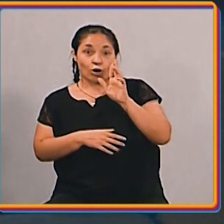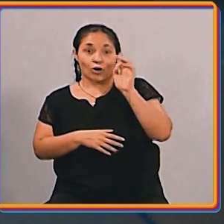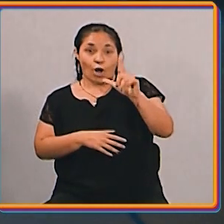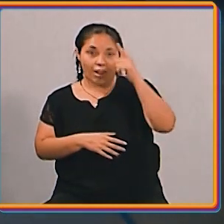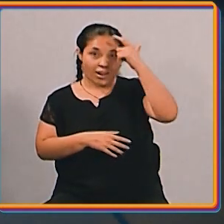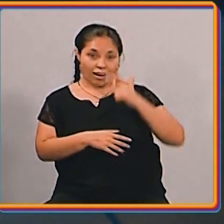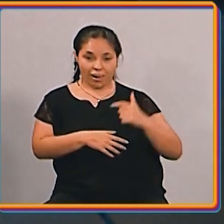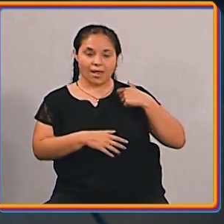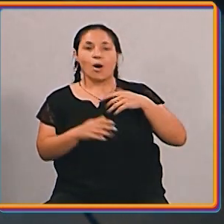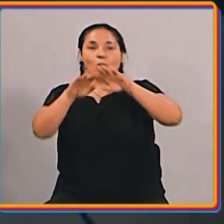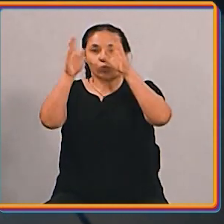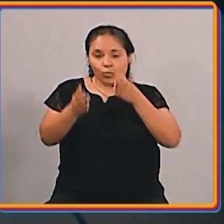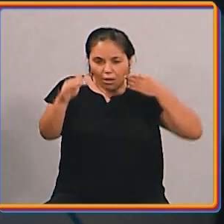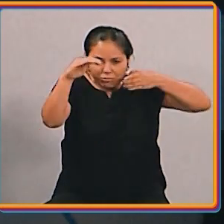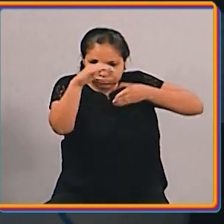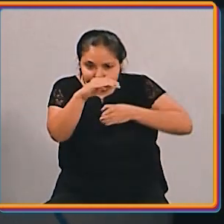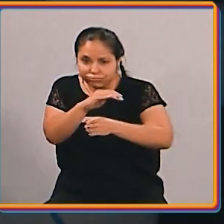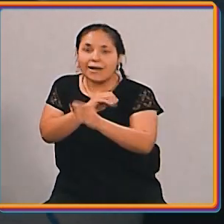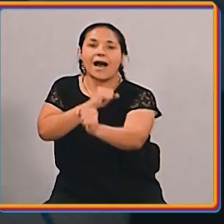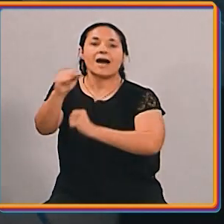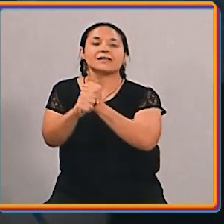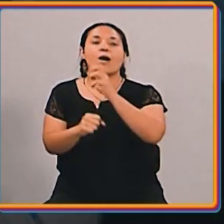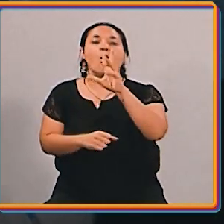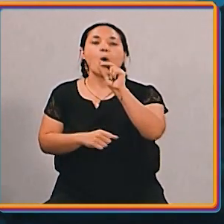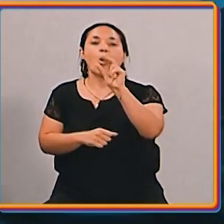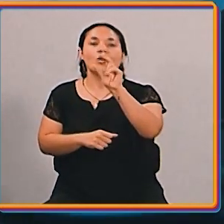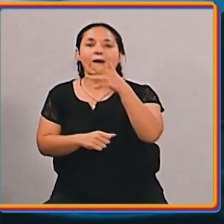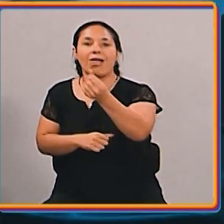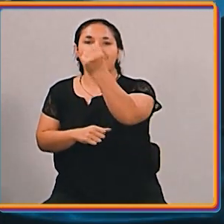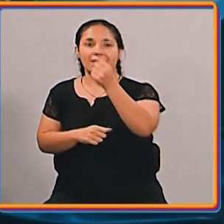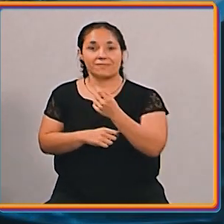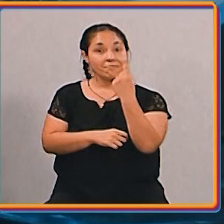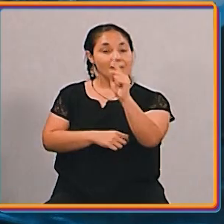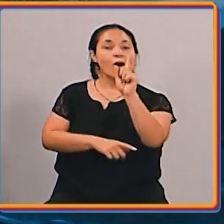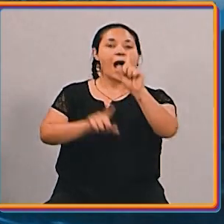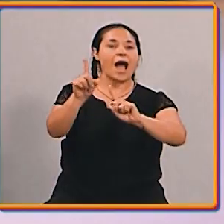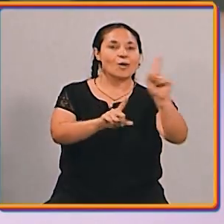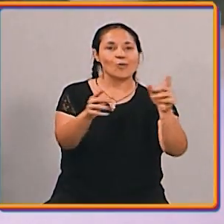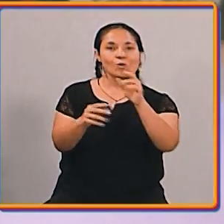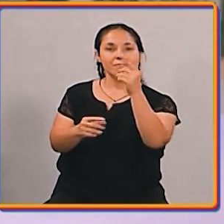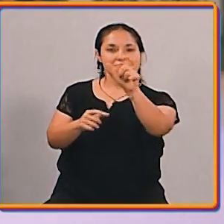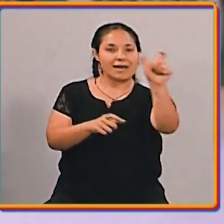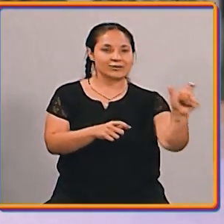juego, nuestro objetivo será construir un túnel que llegue hasta unas pepitas de oro. Pero en nuestro equipo pueden haber